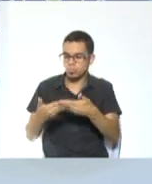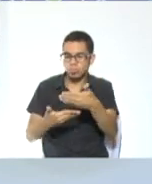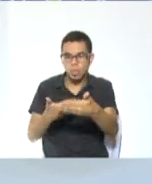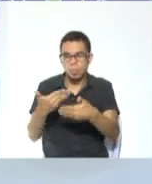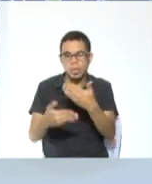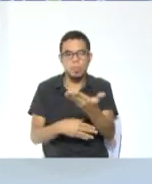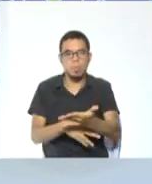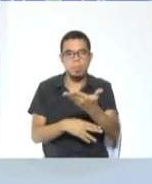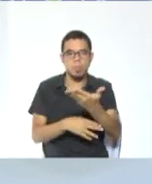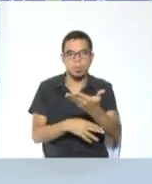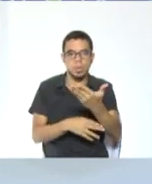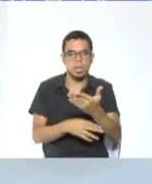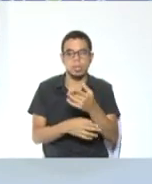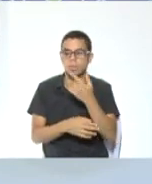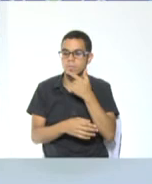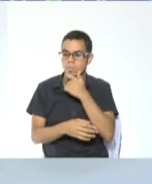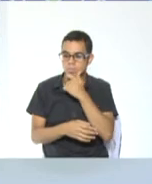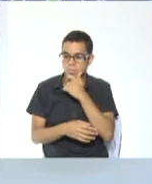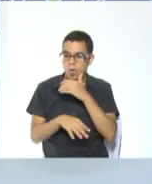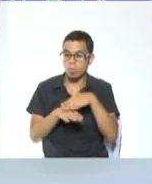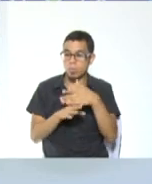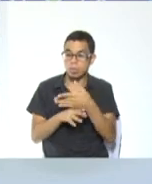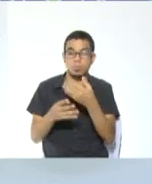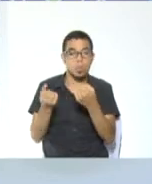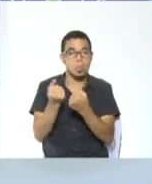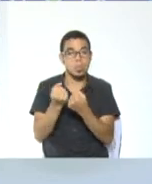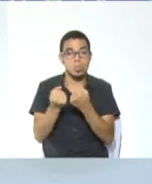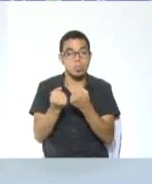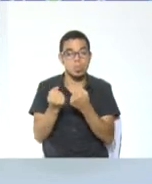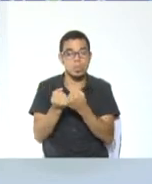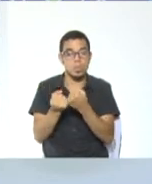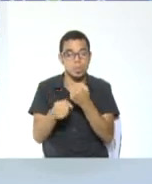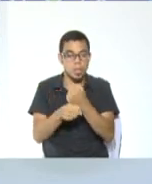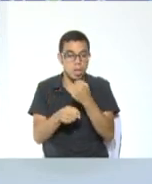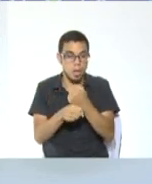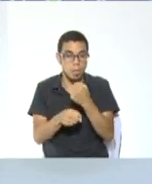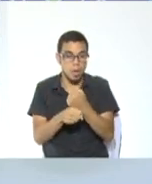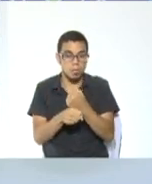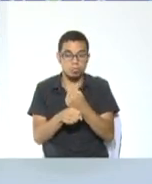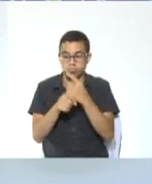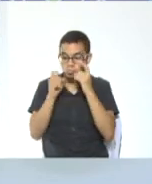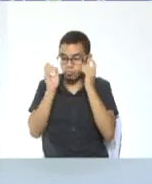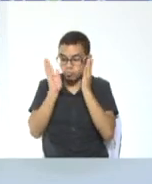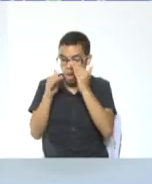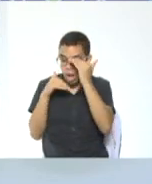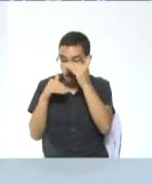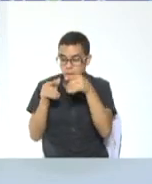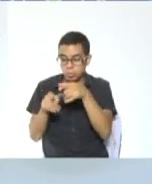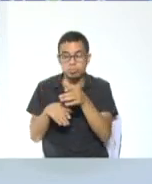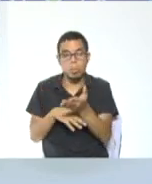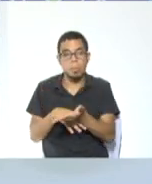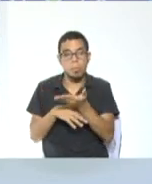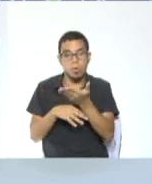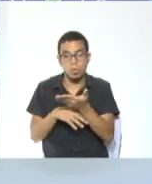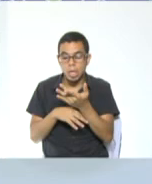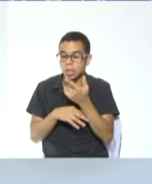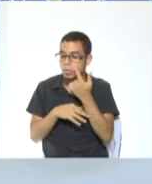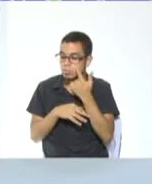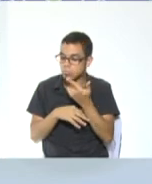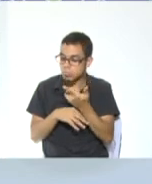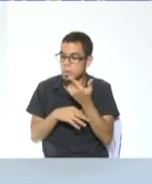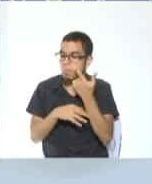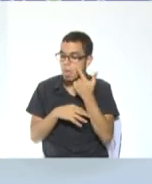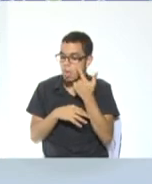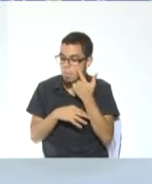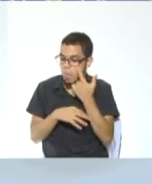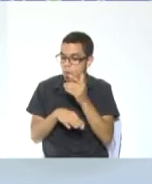que el mismo es el resultado de un trabajo constante. En relación al trabajo realizado por los padres